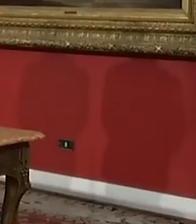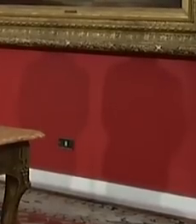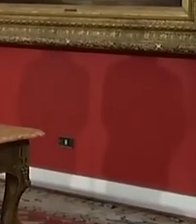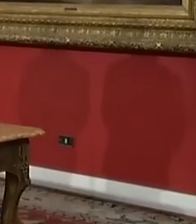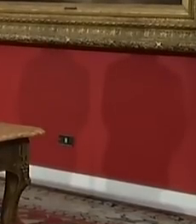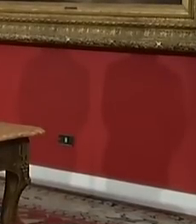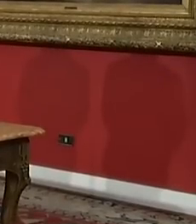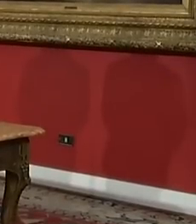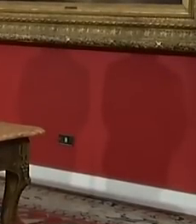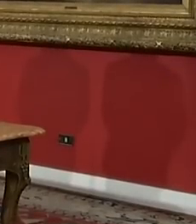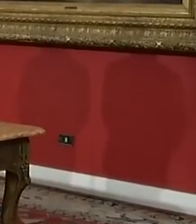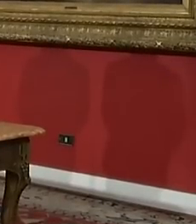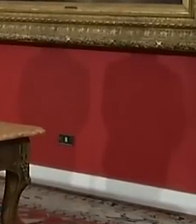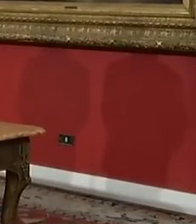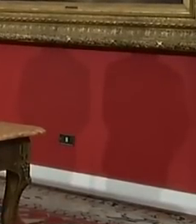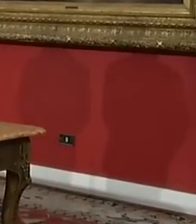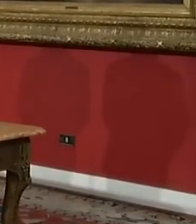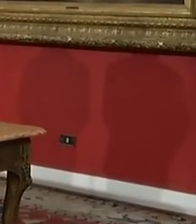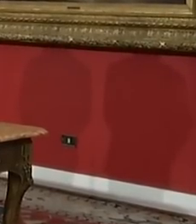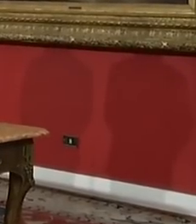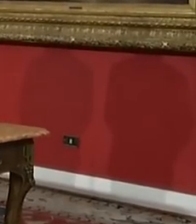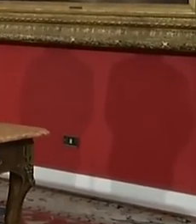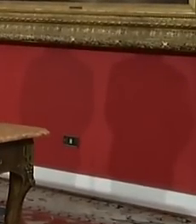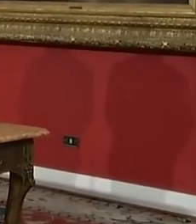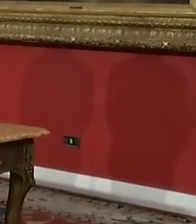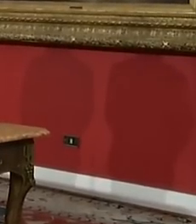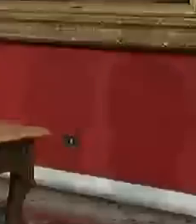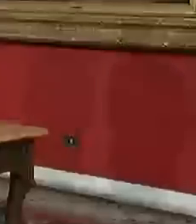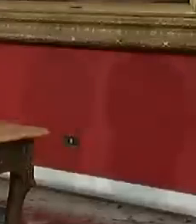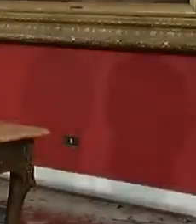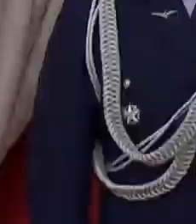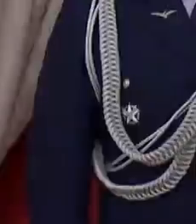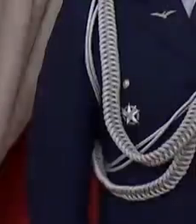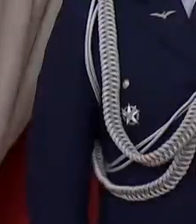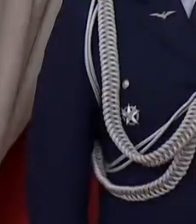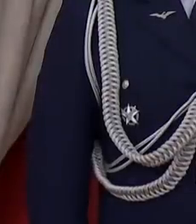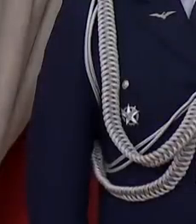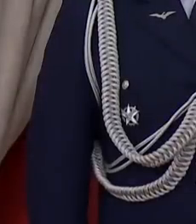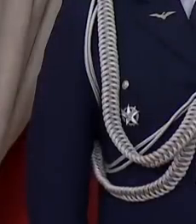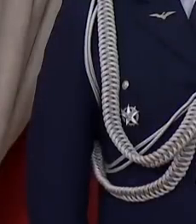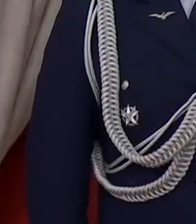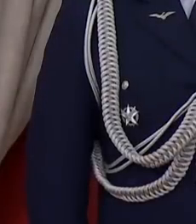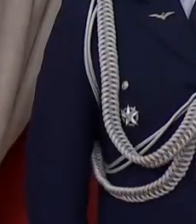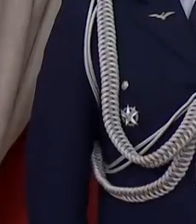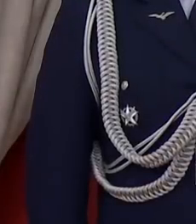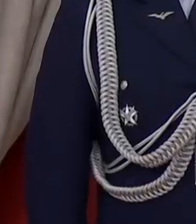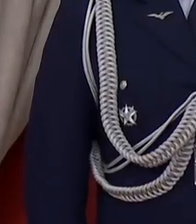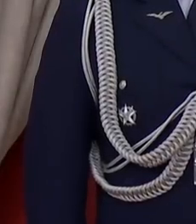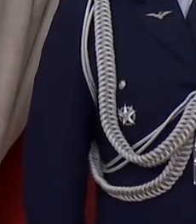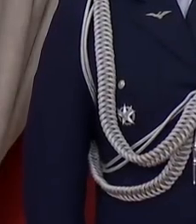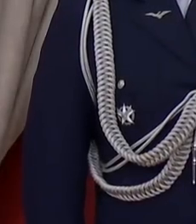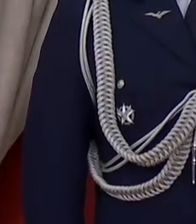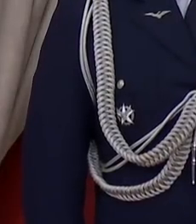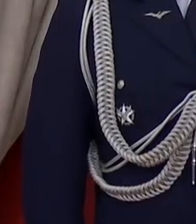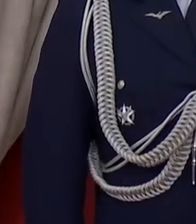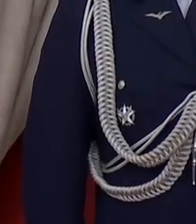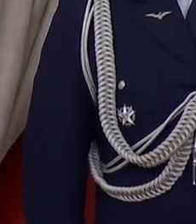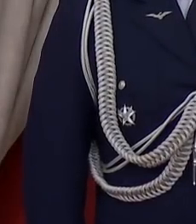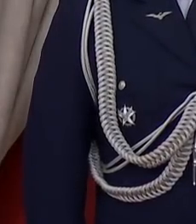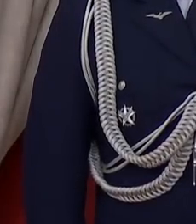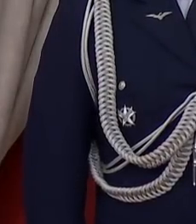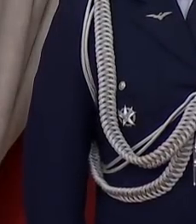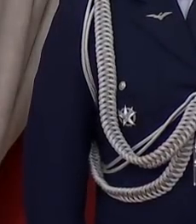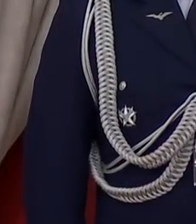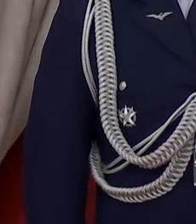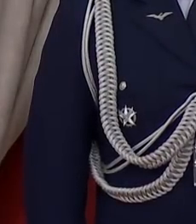minutos ha llegado el nuevo ministro del Interior, Rodrigo Delgado, para asumir la cartera. Escuchemos las palabras